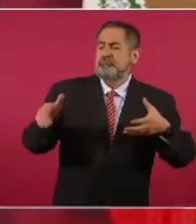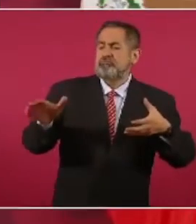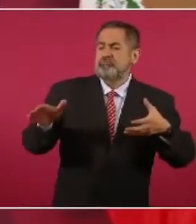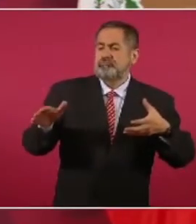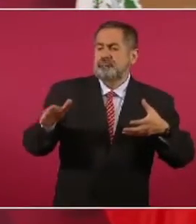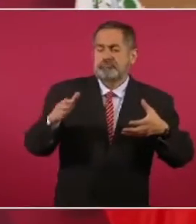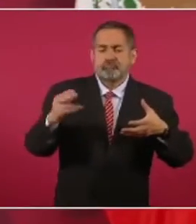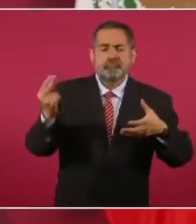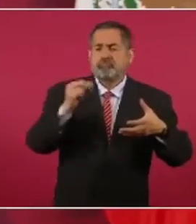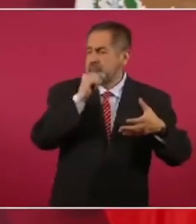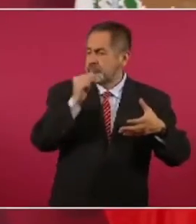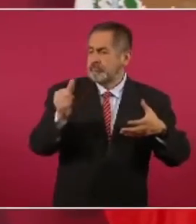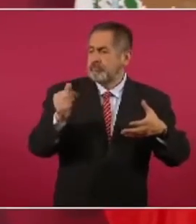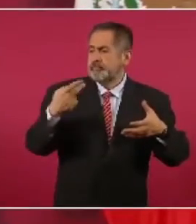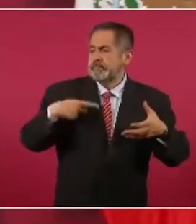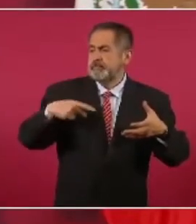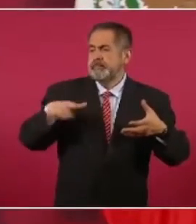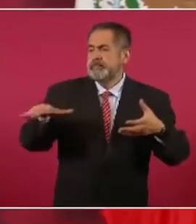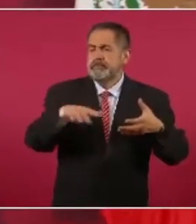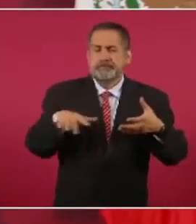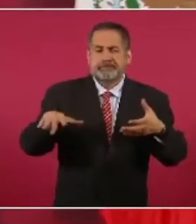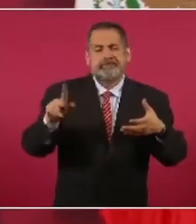sin pueblo.